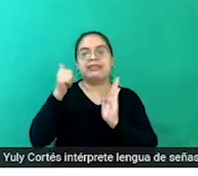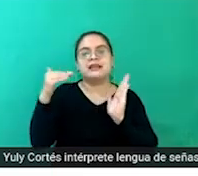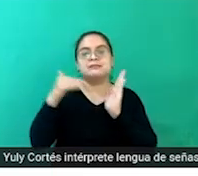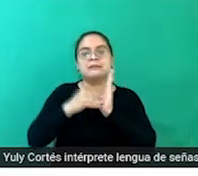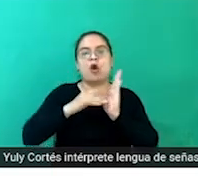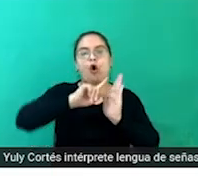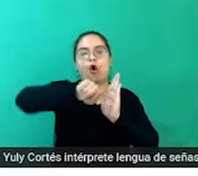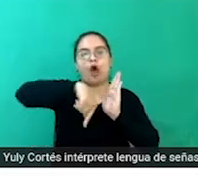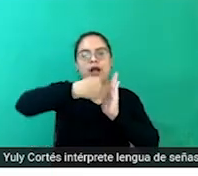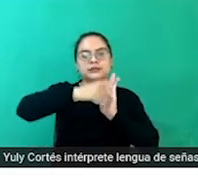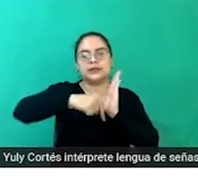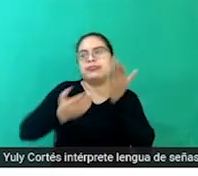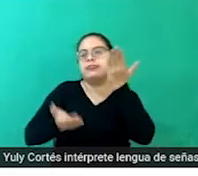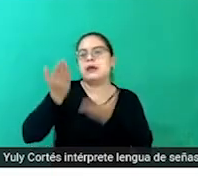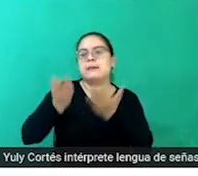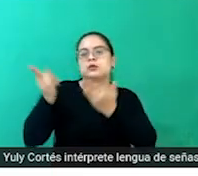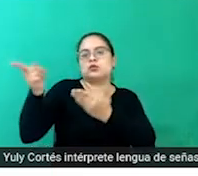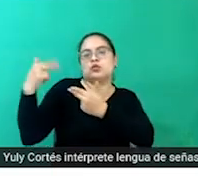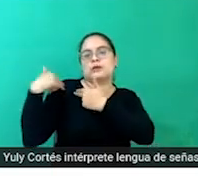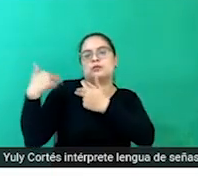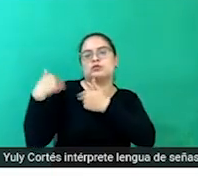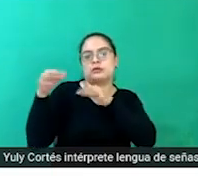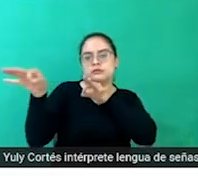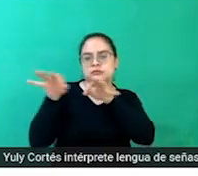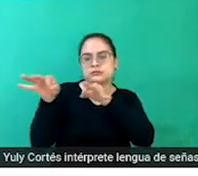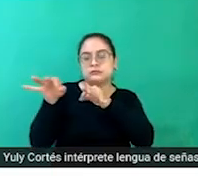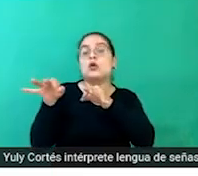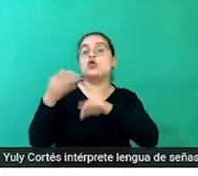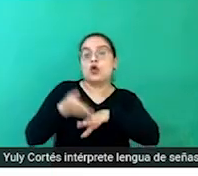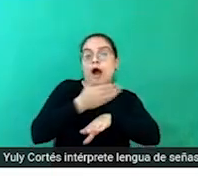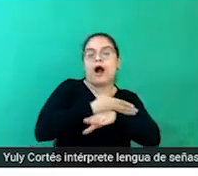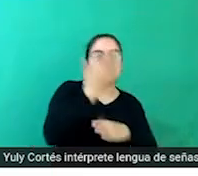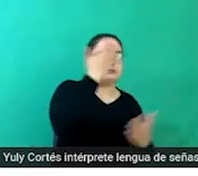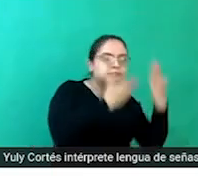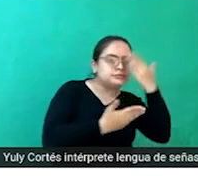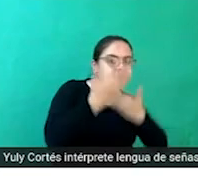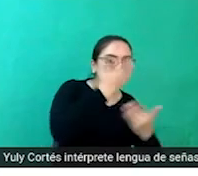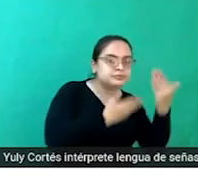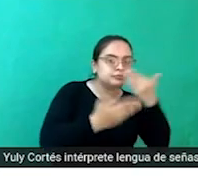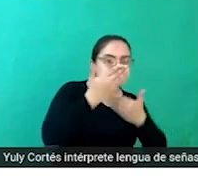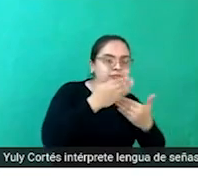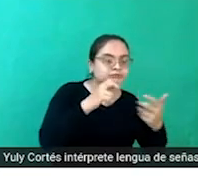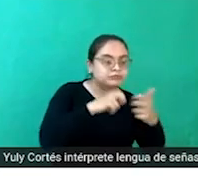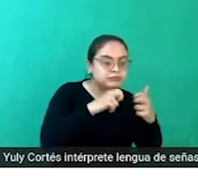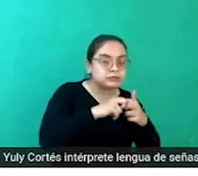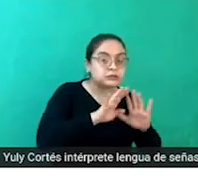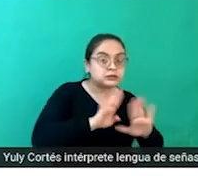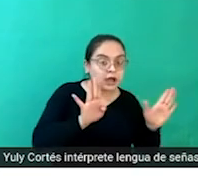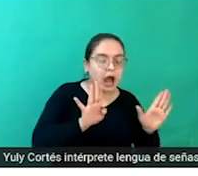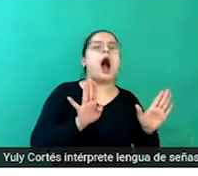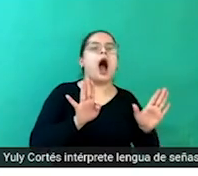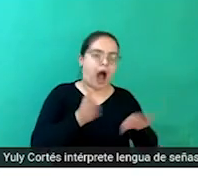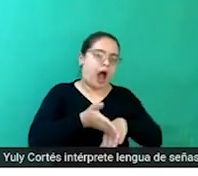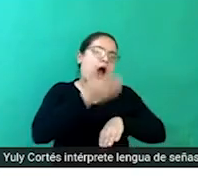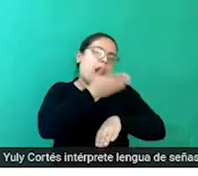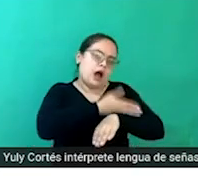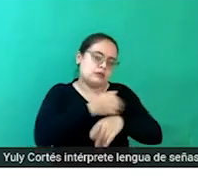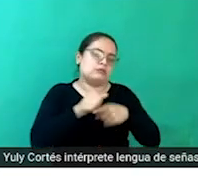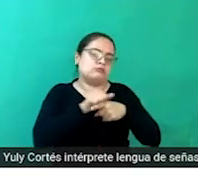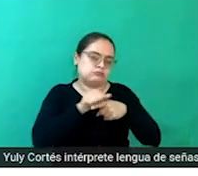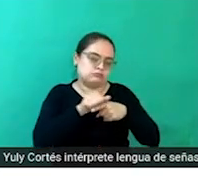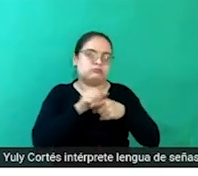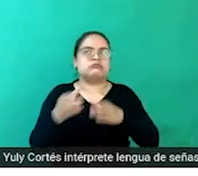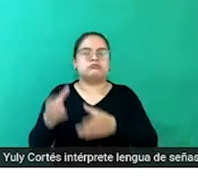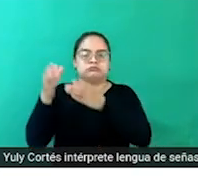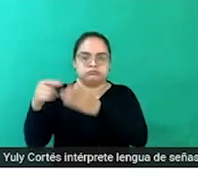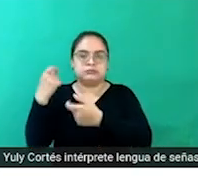acuerdo al uso que tú le das, porque nosotros hemos simulado todo esto previamente, ¿ah? Son algunas de las herramientas, y lo ven